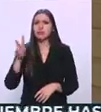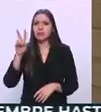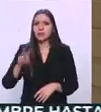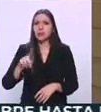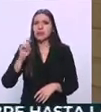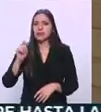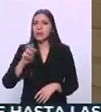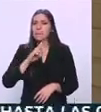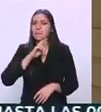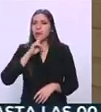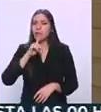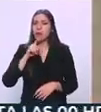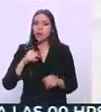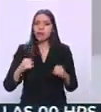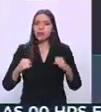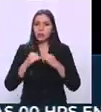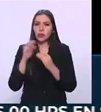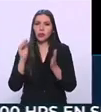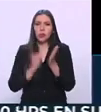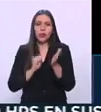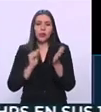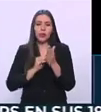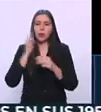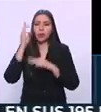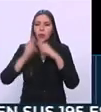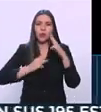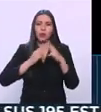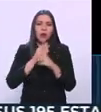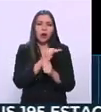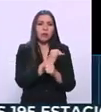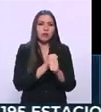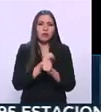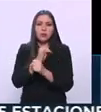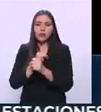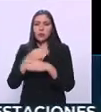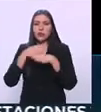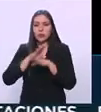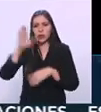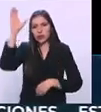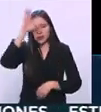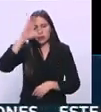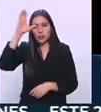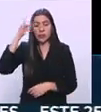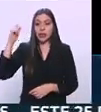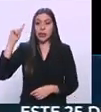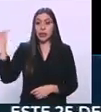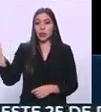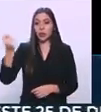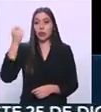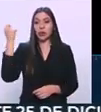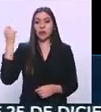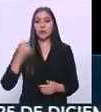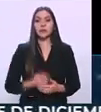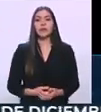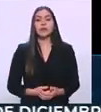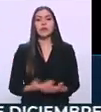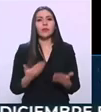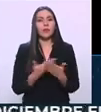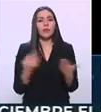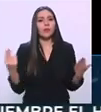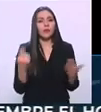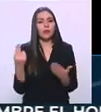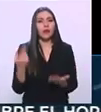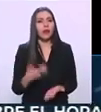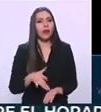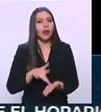los mejores institutos del mundo en investigación científica y desarrollo tecnológico. Es momento de